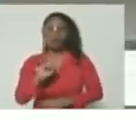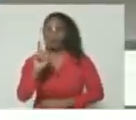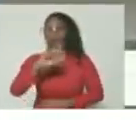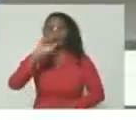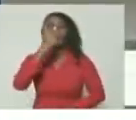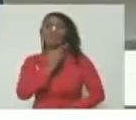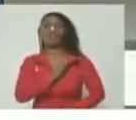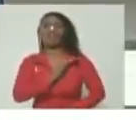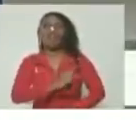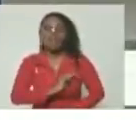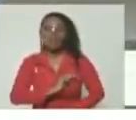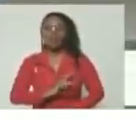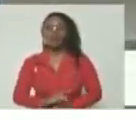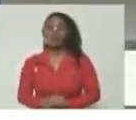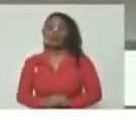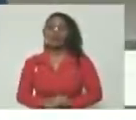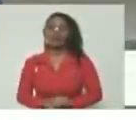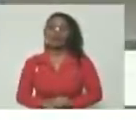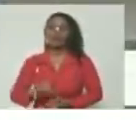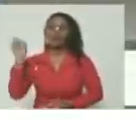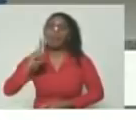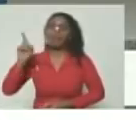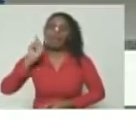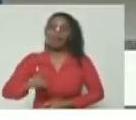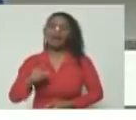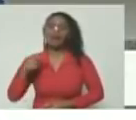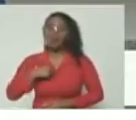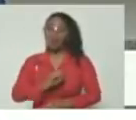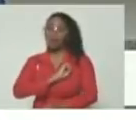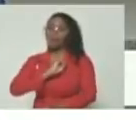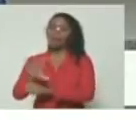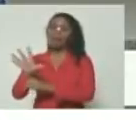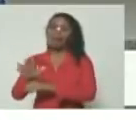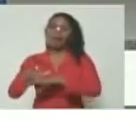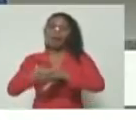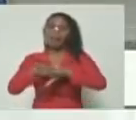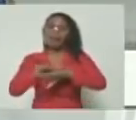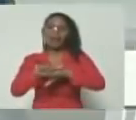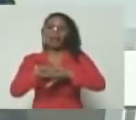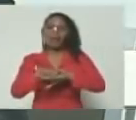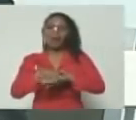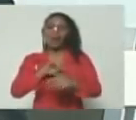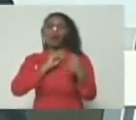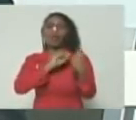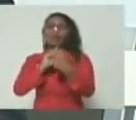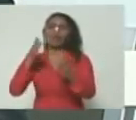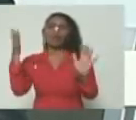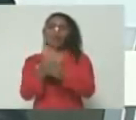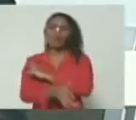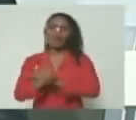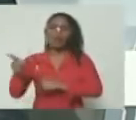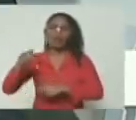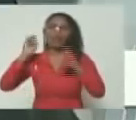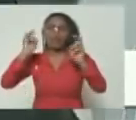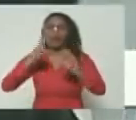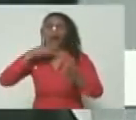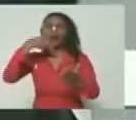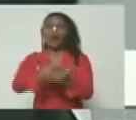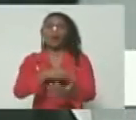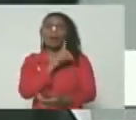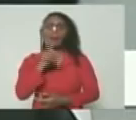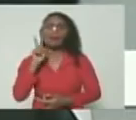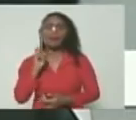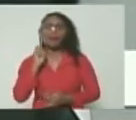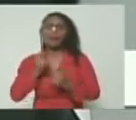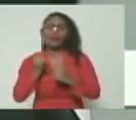falso. Y si quiere les mando al ministro para un debate sobre este tema con nombre y apellido. ¿Dónde